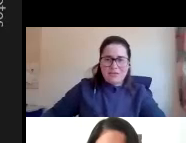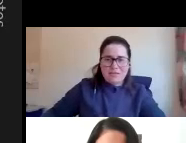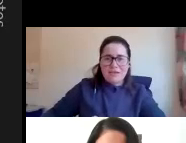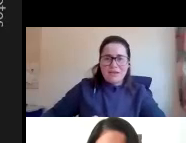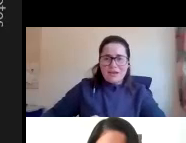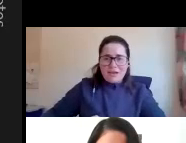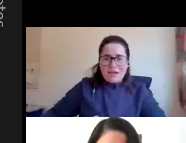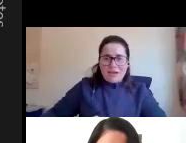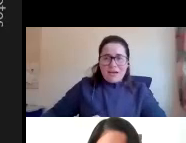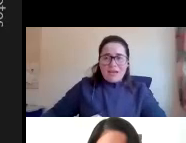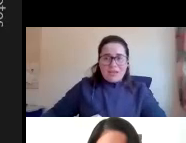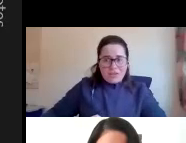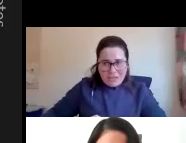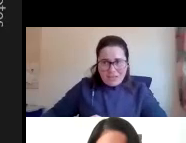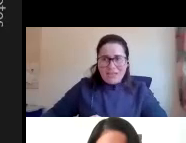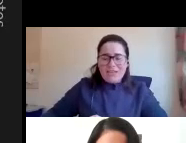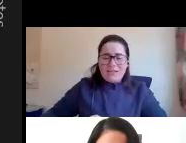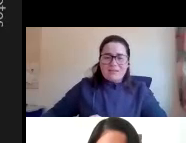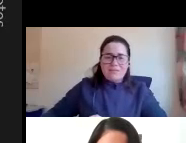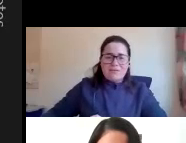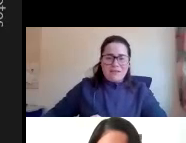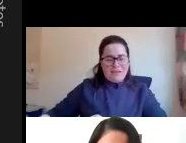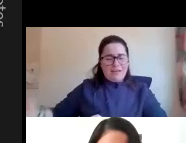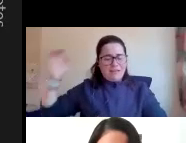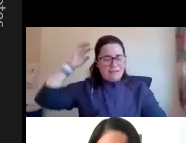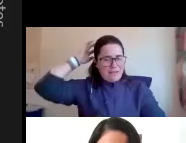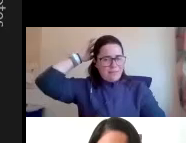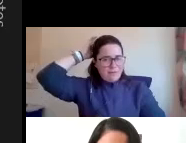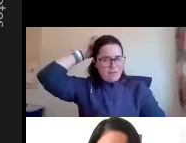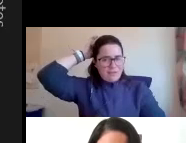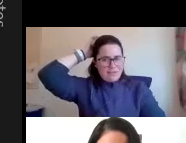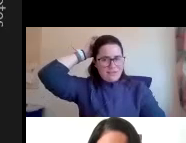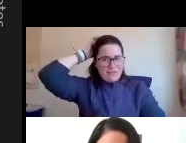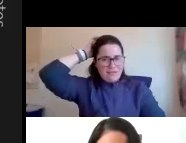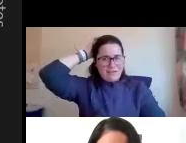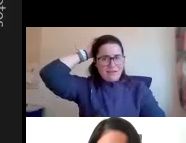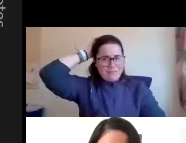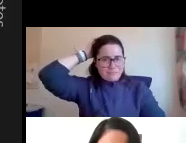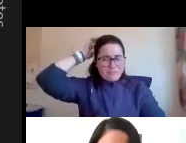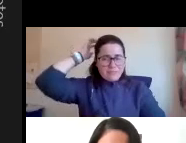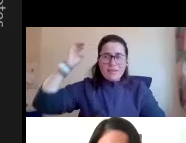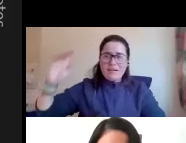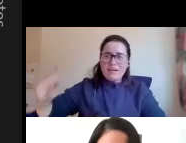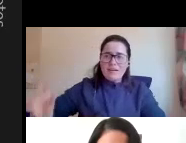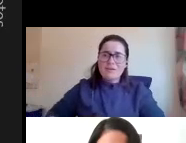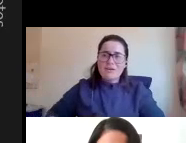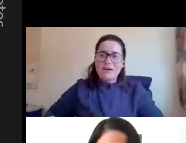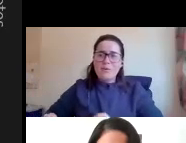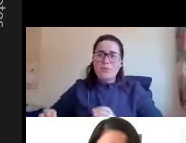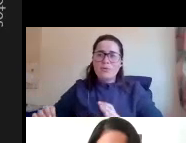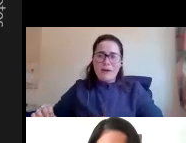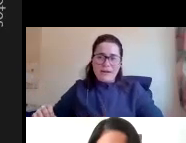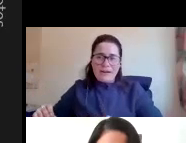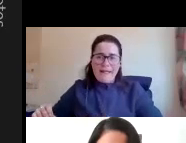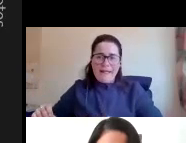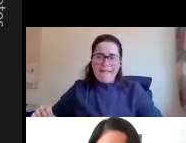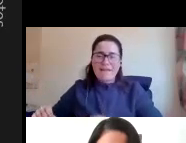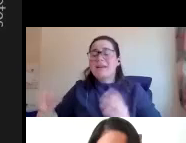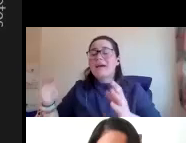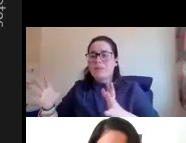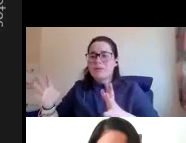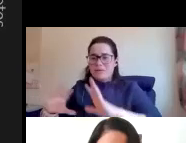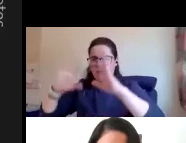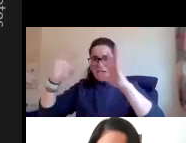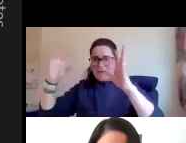de cosas. En donde aquí, es este ejemplo donde les quería decir, en la zona urbana,